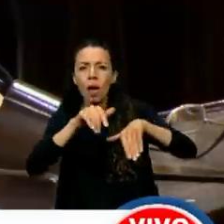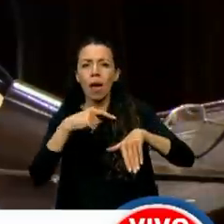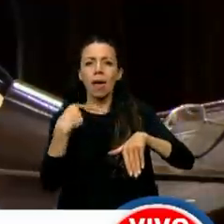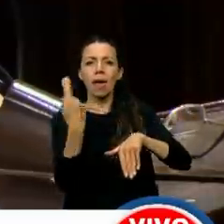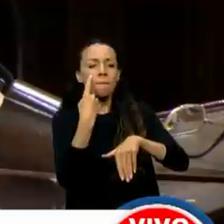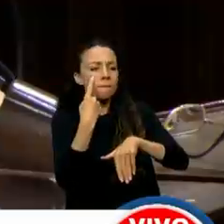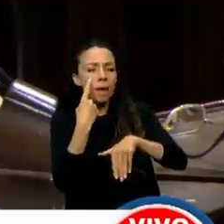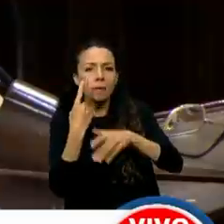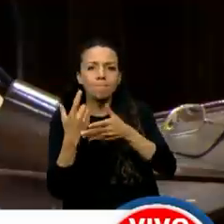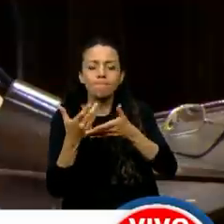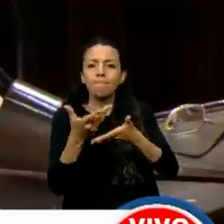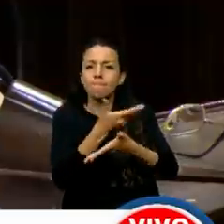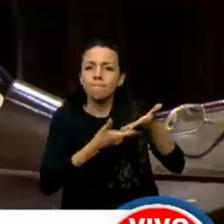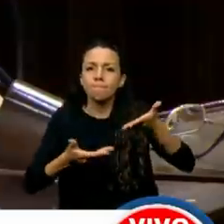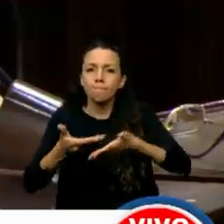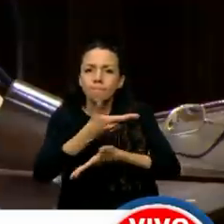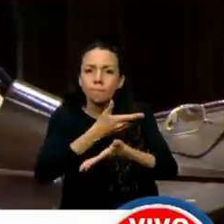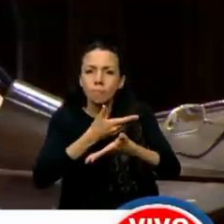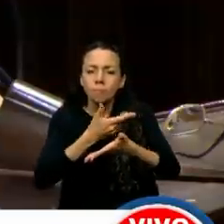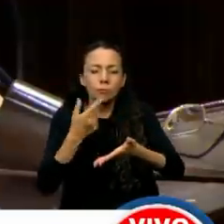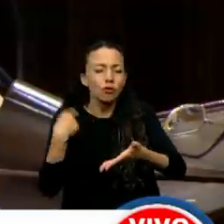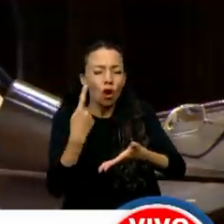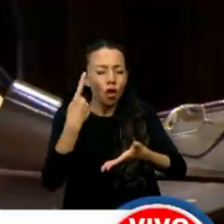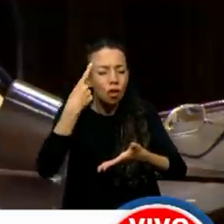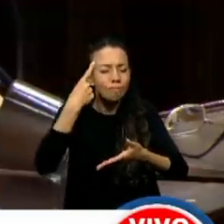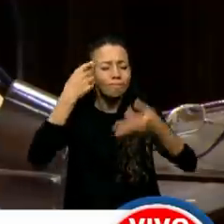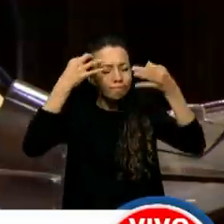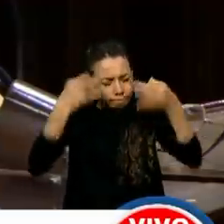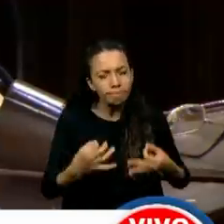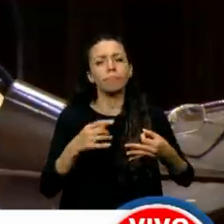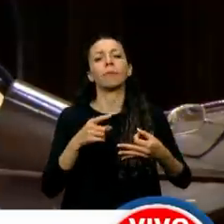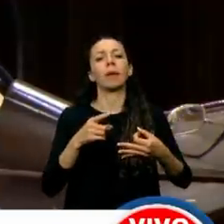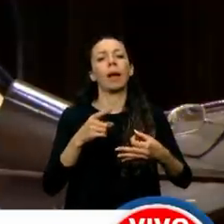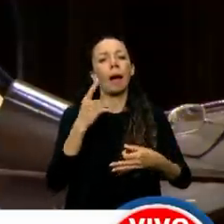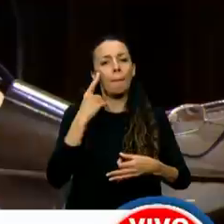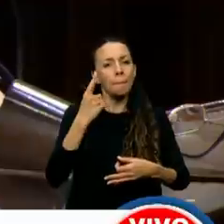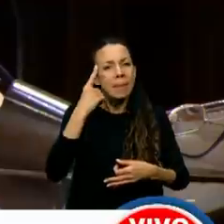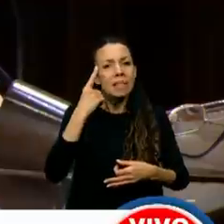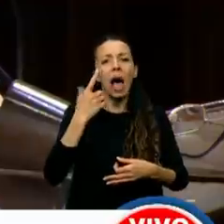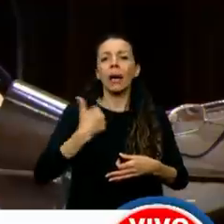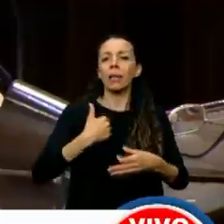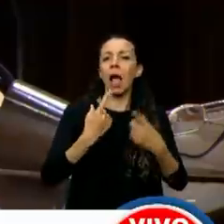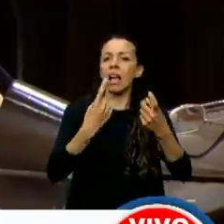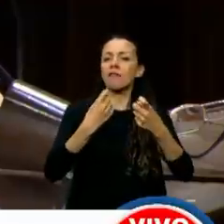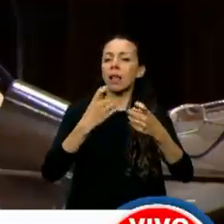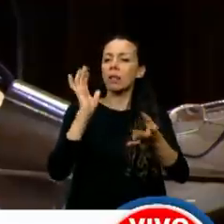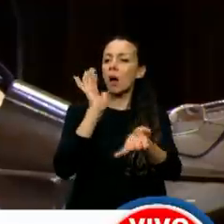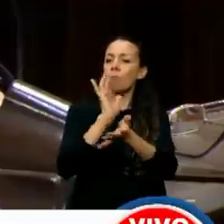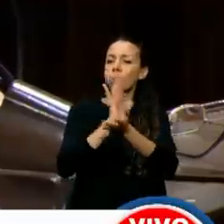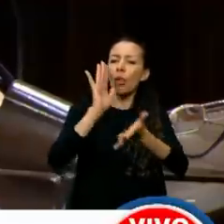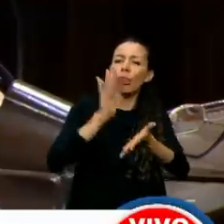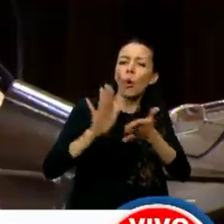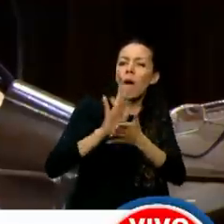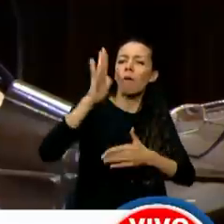que nuestro país necesita de forma urgente comenzar un proceso de reconstrucción nacional